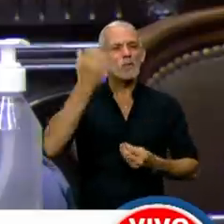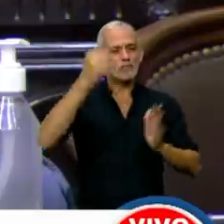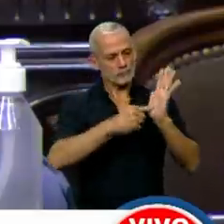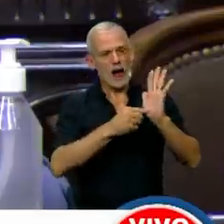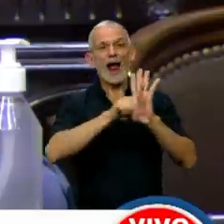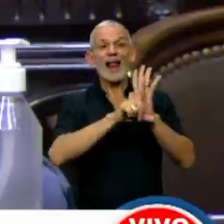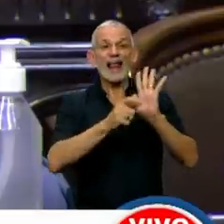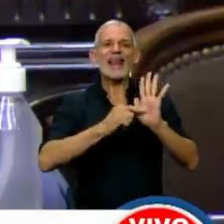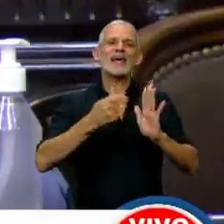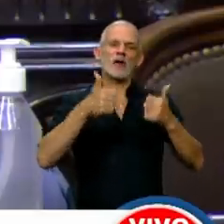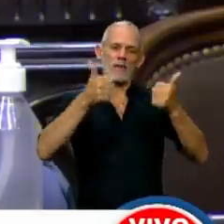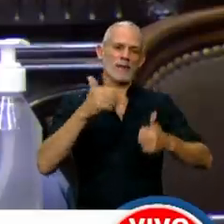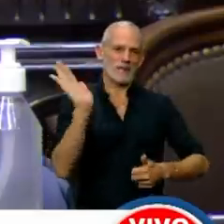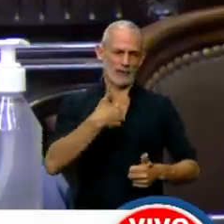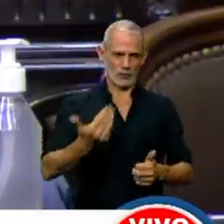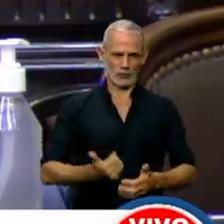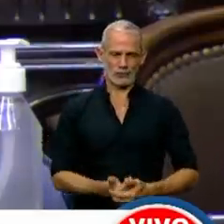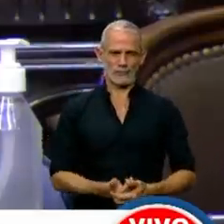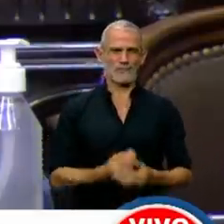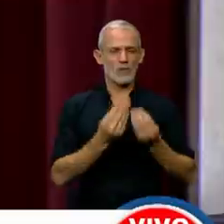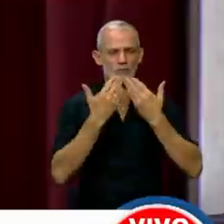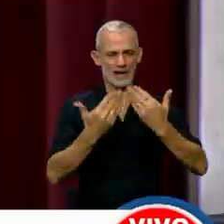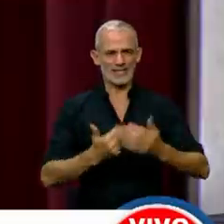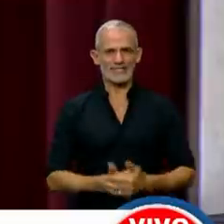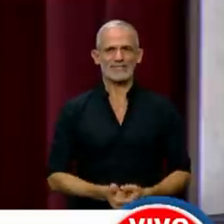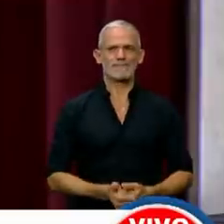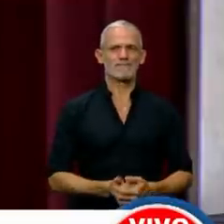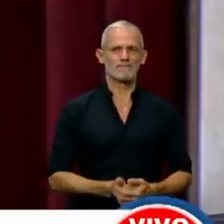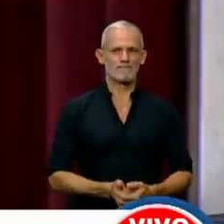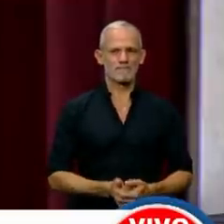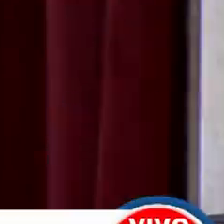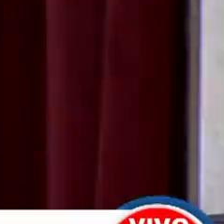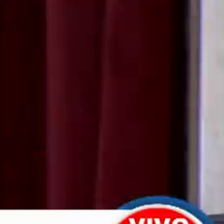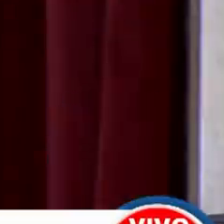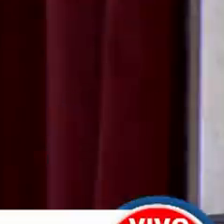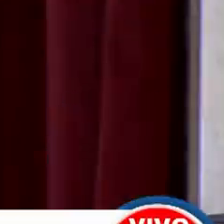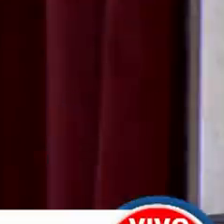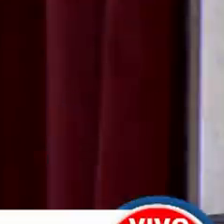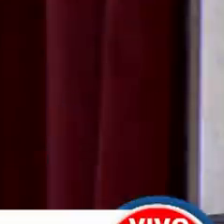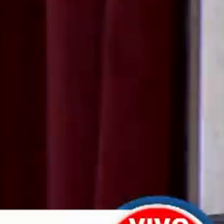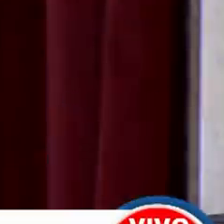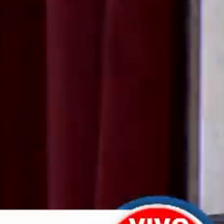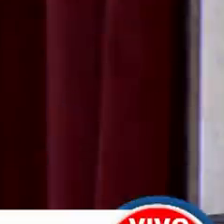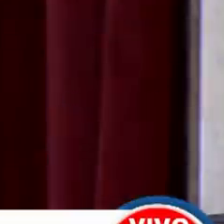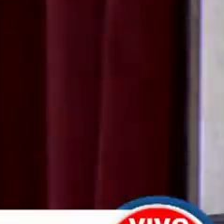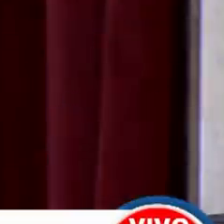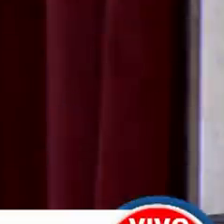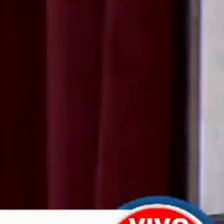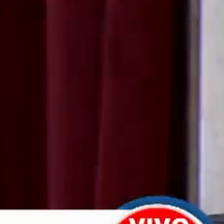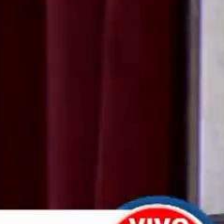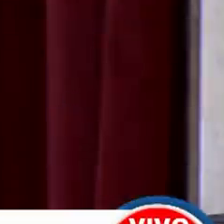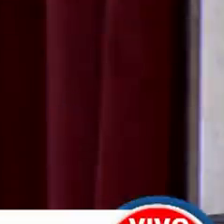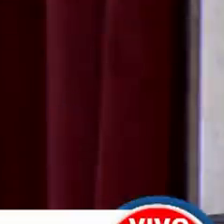que nos haga bien a todos muchas gracias gracias a diputado tienen la palabra del diputado por santa cruz claudio